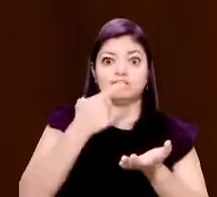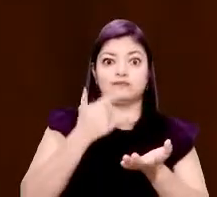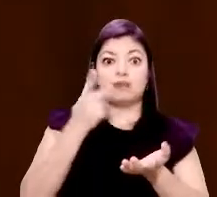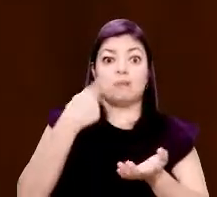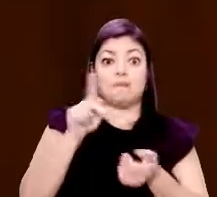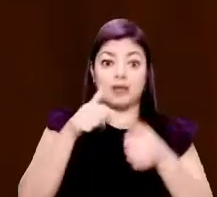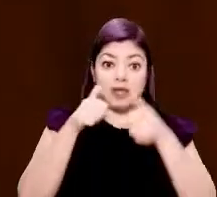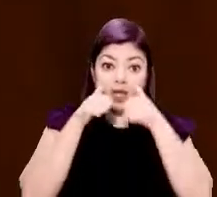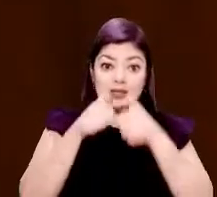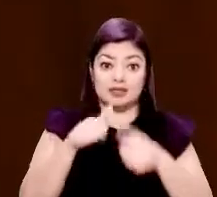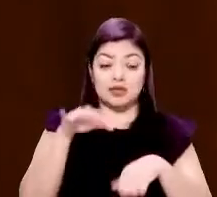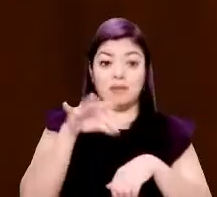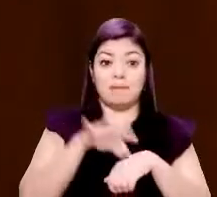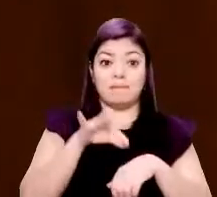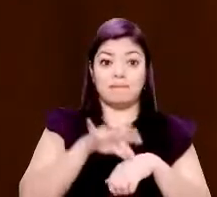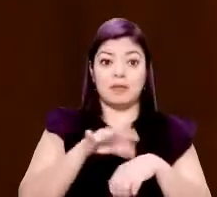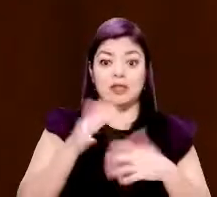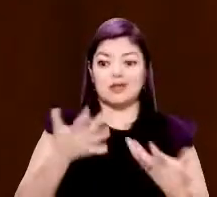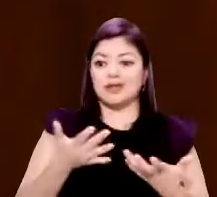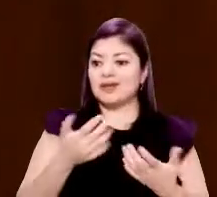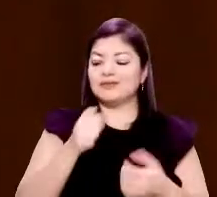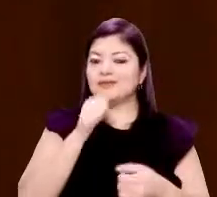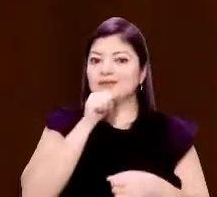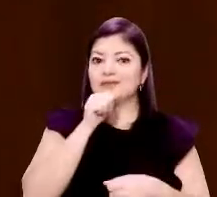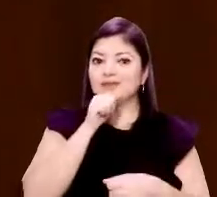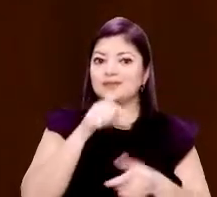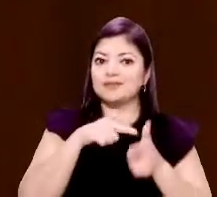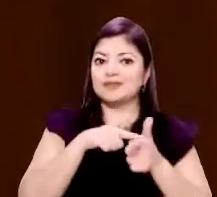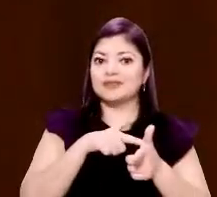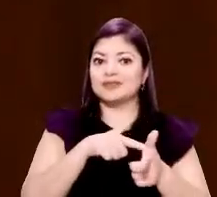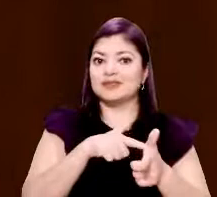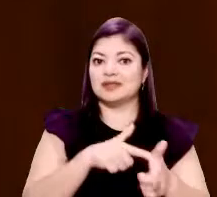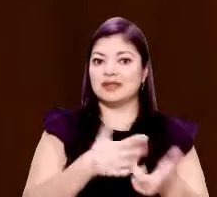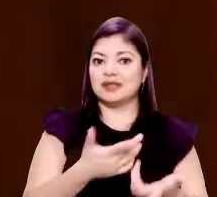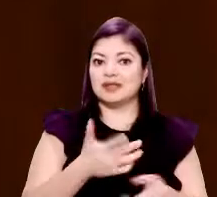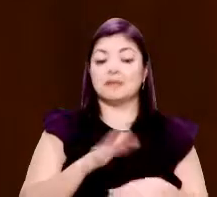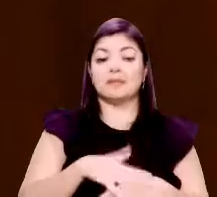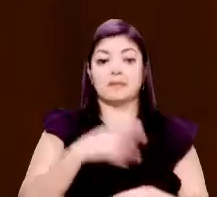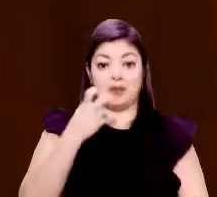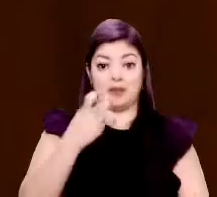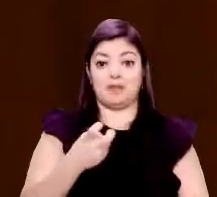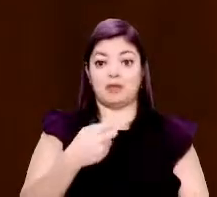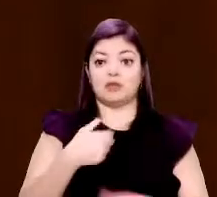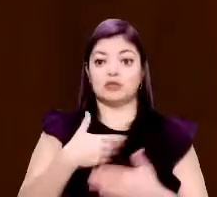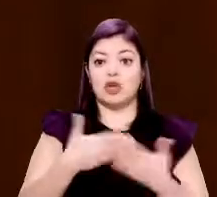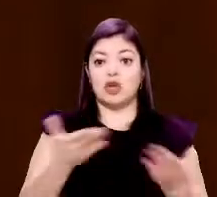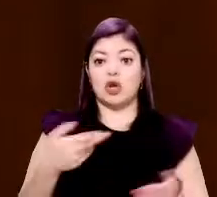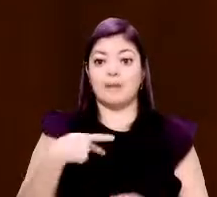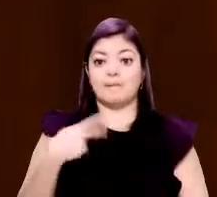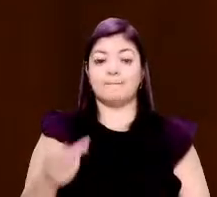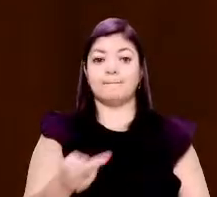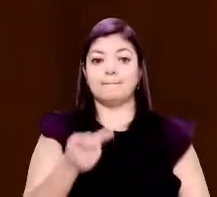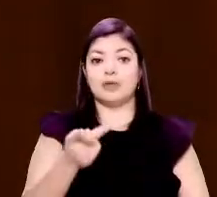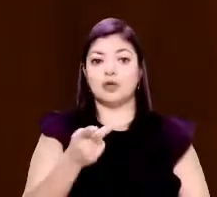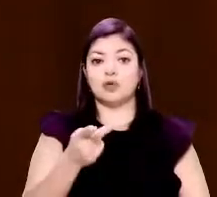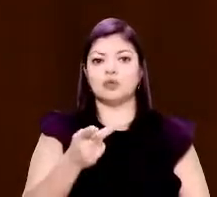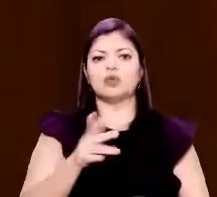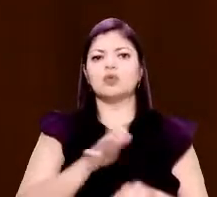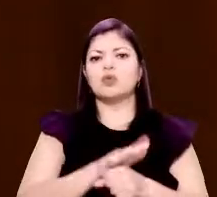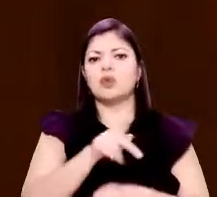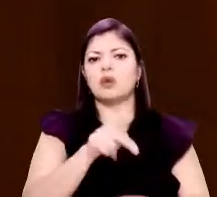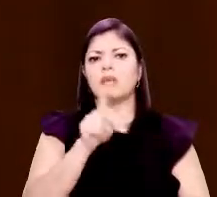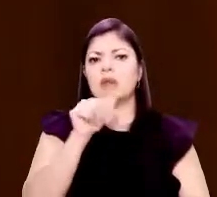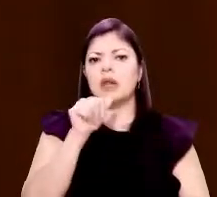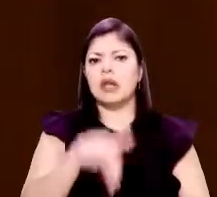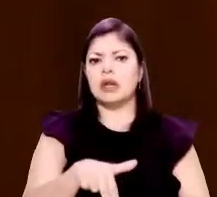permanente es inerte. En este sentido, le pregunto, ¿cuál es el plan de seguimiento